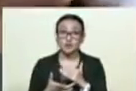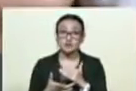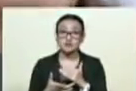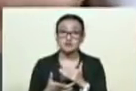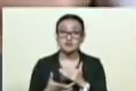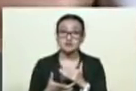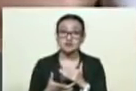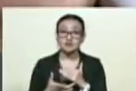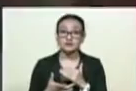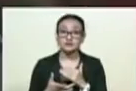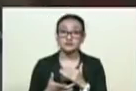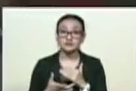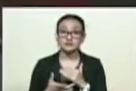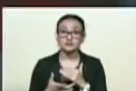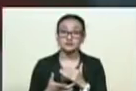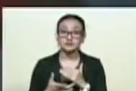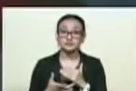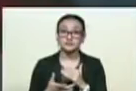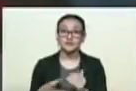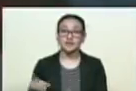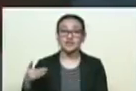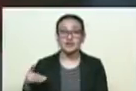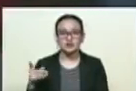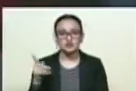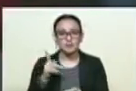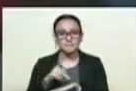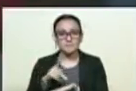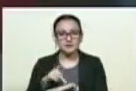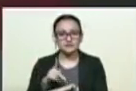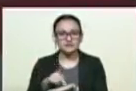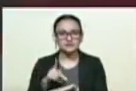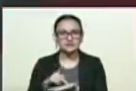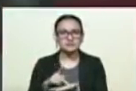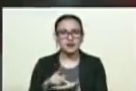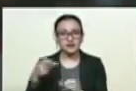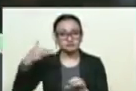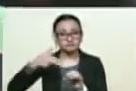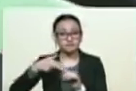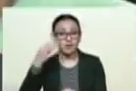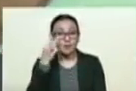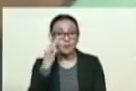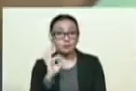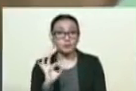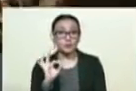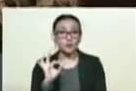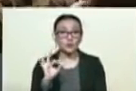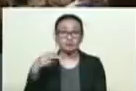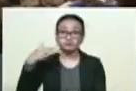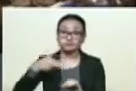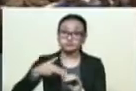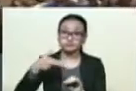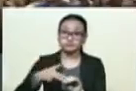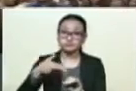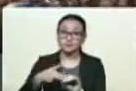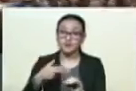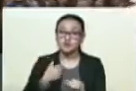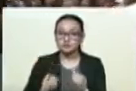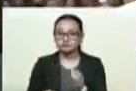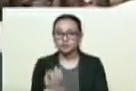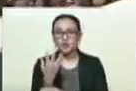derecho a participar en la criptomoneda que he creado.